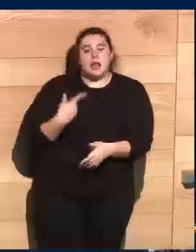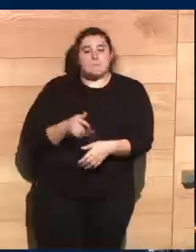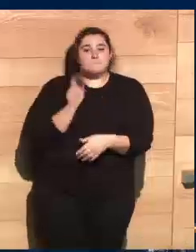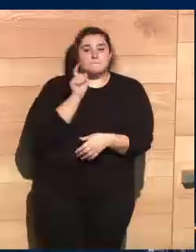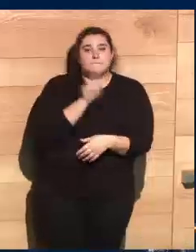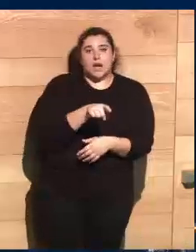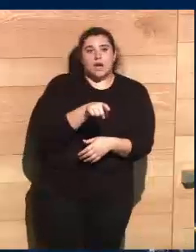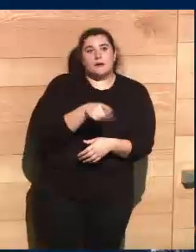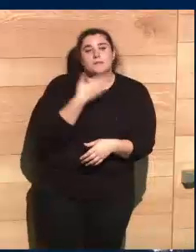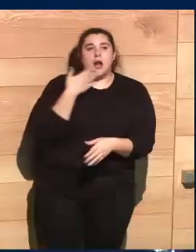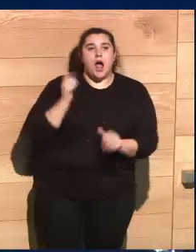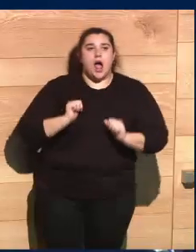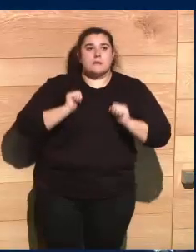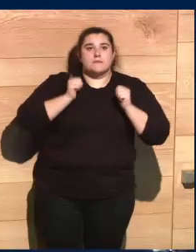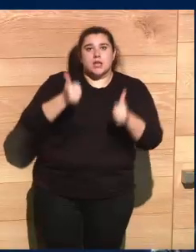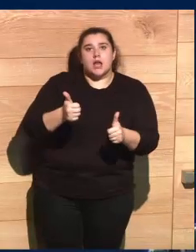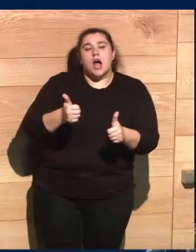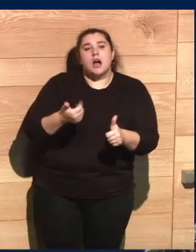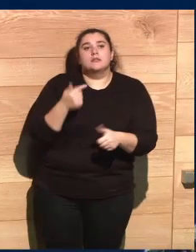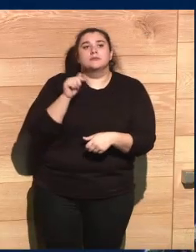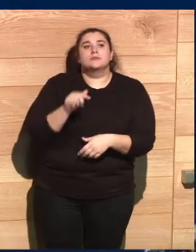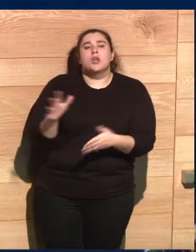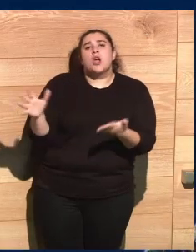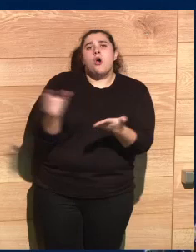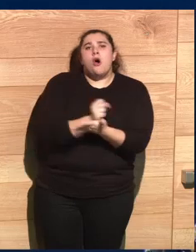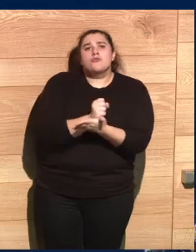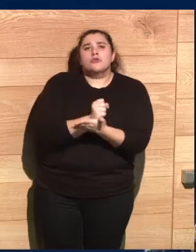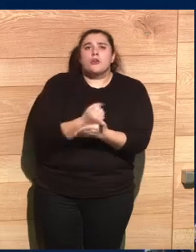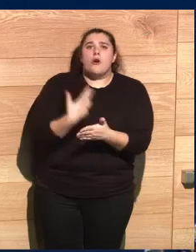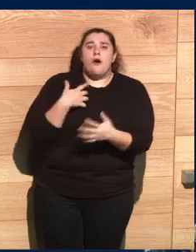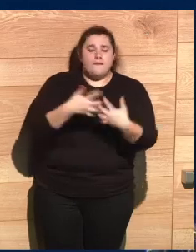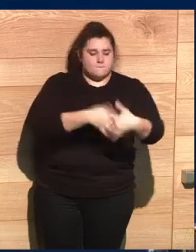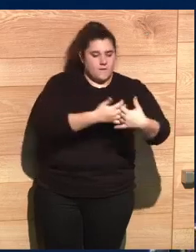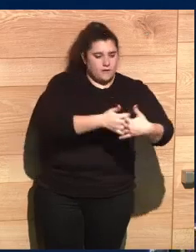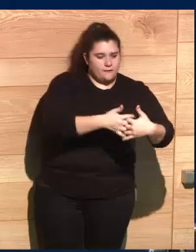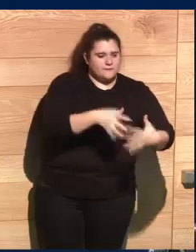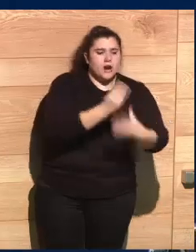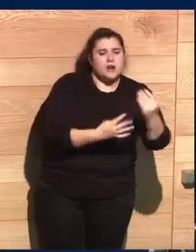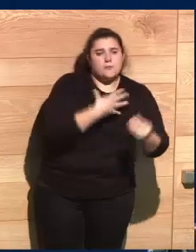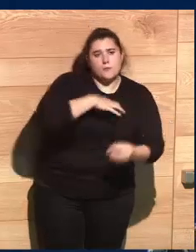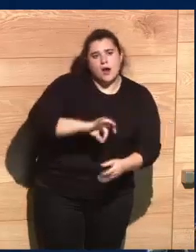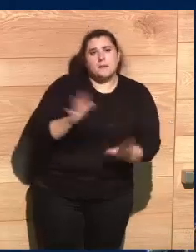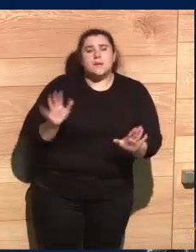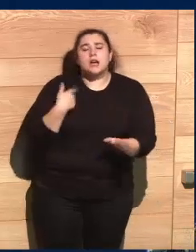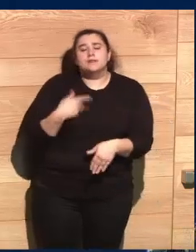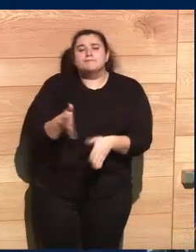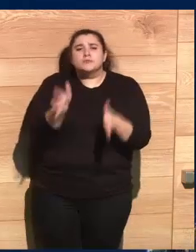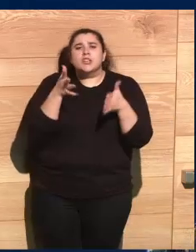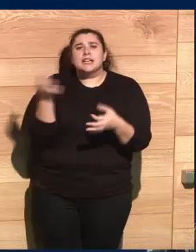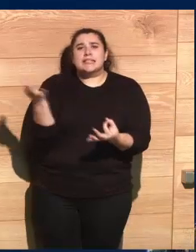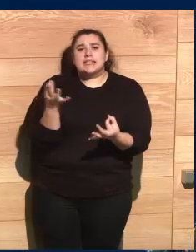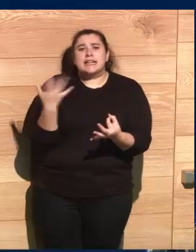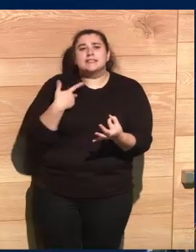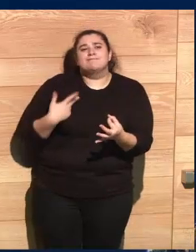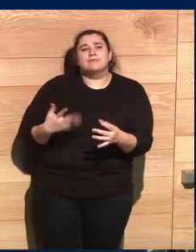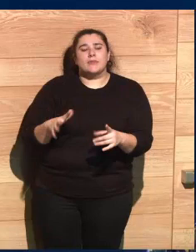play y empezar a cargarlos y se podía... Cualquier cosa podía no funcionar, pero en realidad lo primero que me fascinó de los videojuegos era el momento en el que